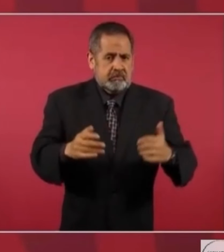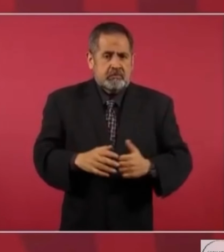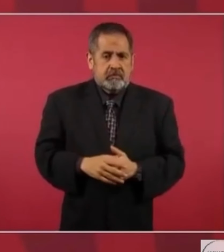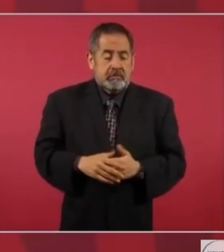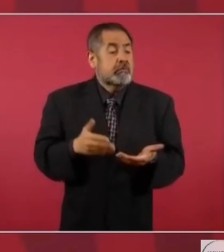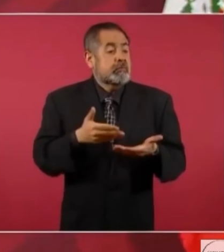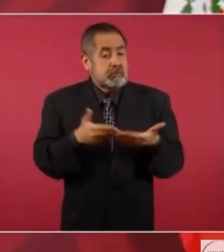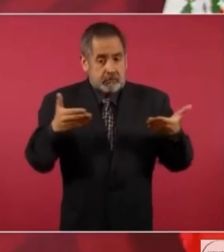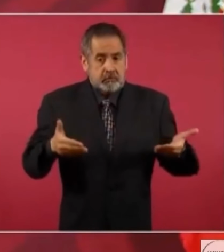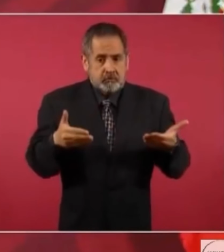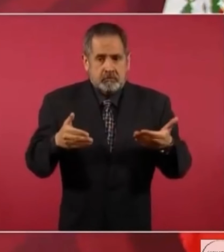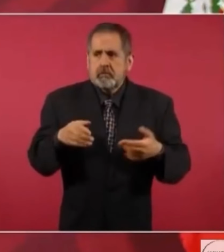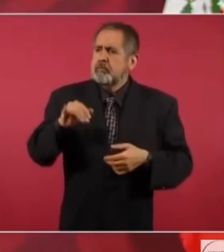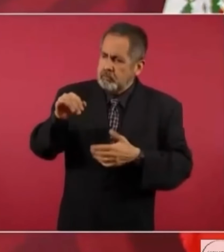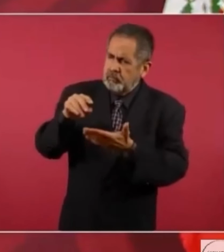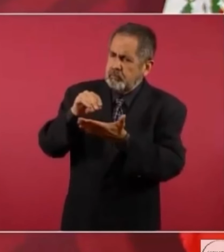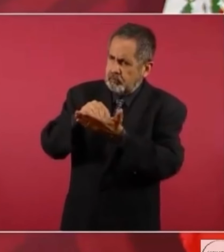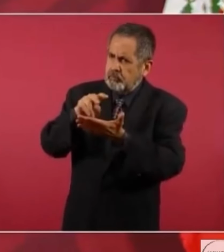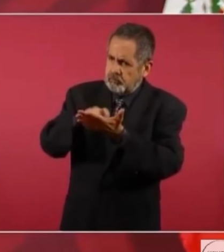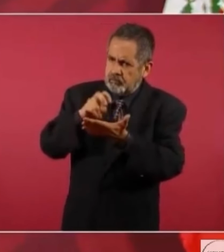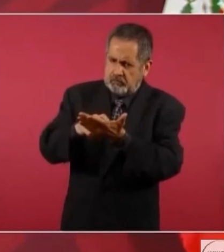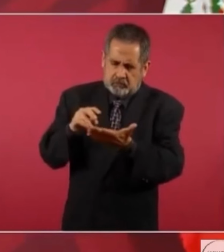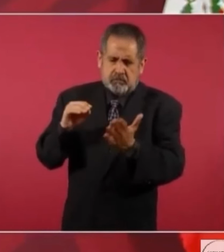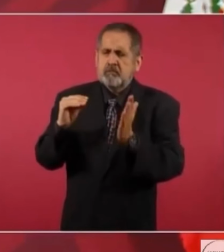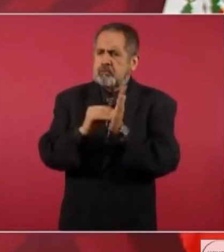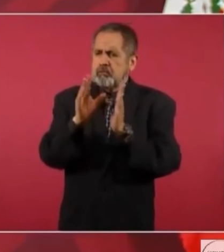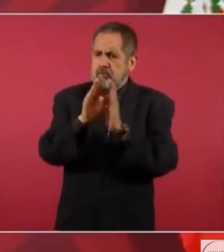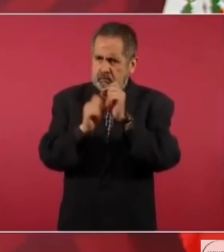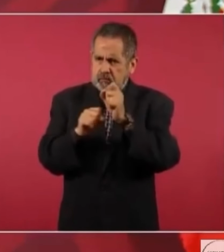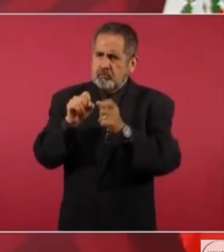y ahora que se hace una reforma constitucional